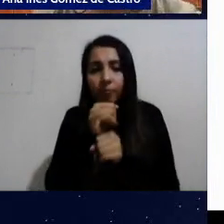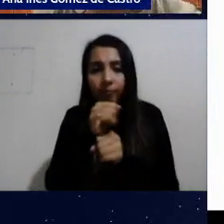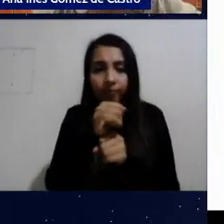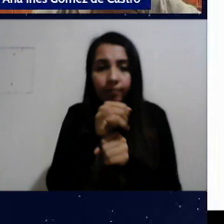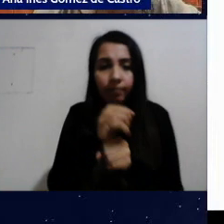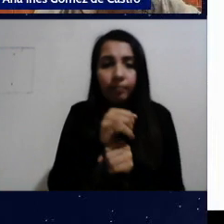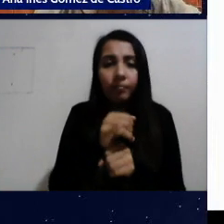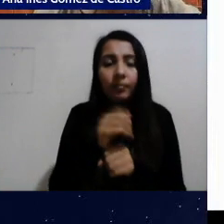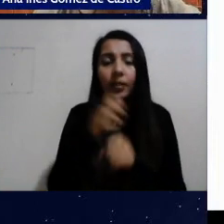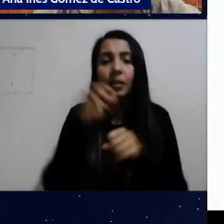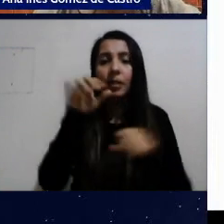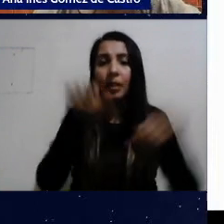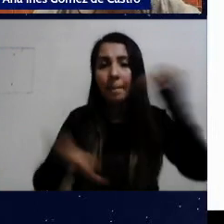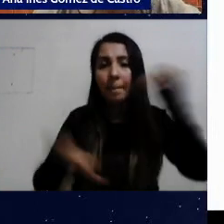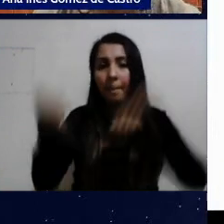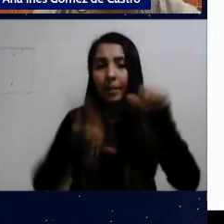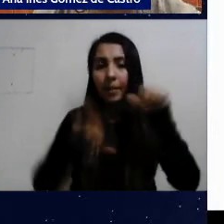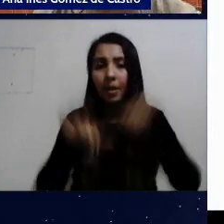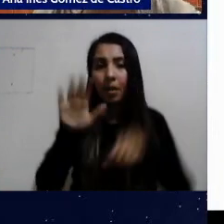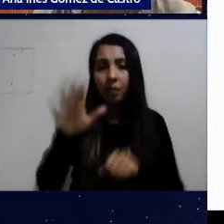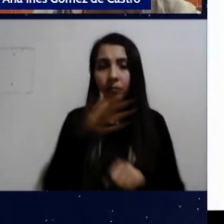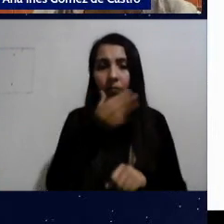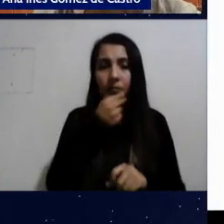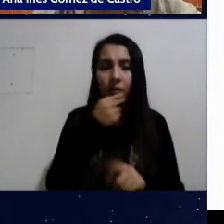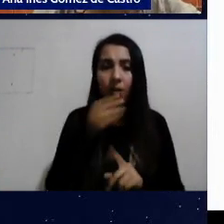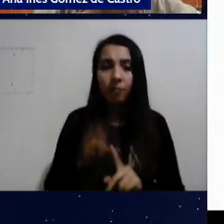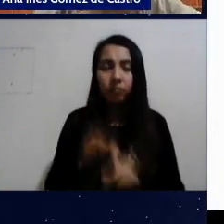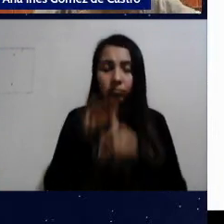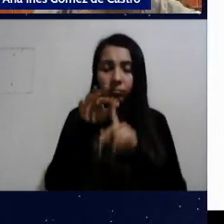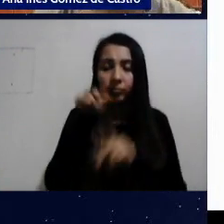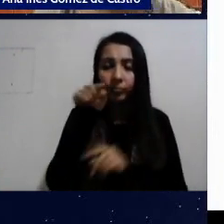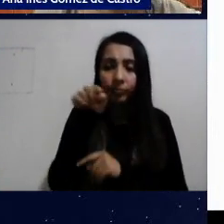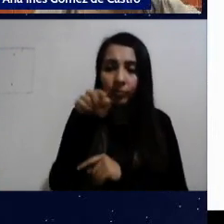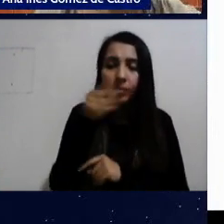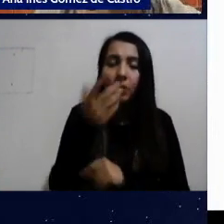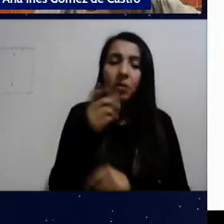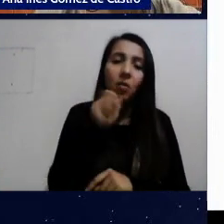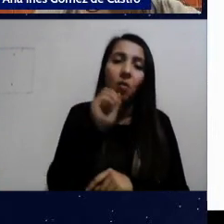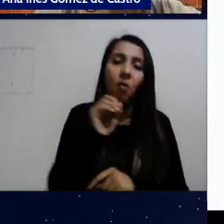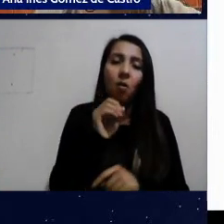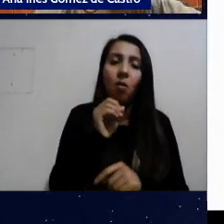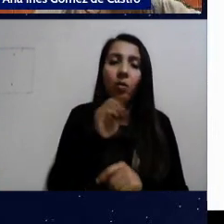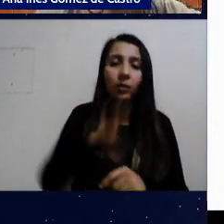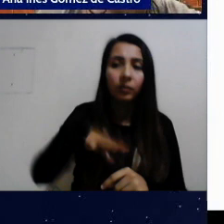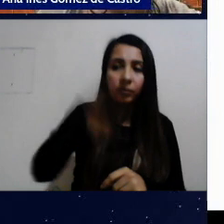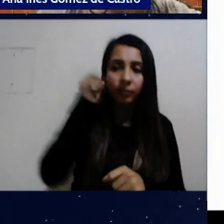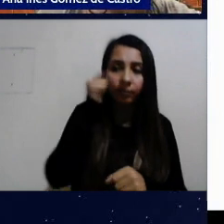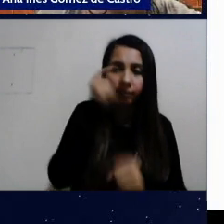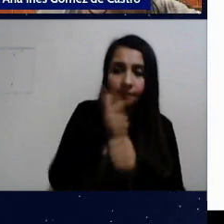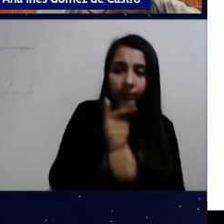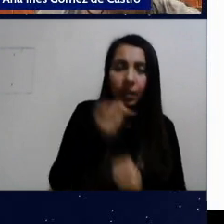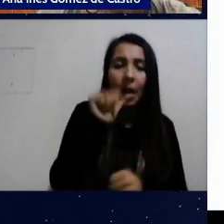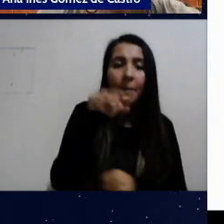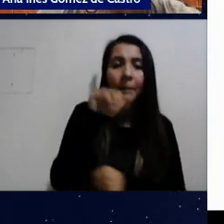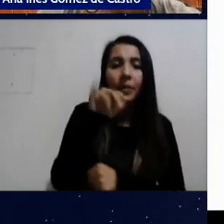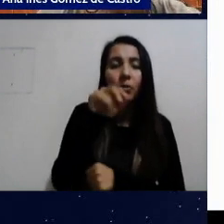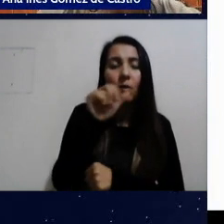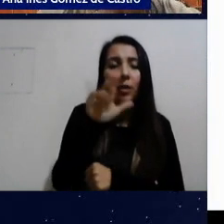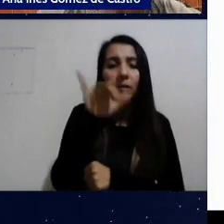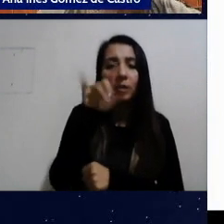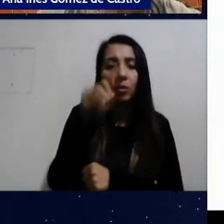intentar detectar aminoácidos de manera remota, o como puede ser